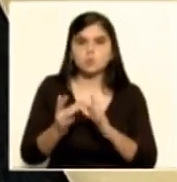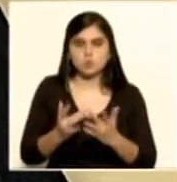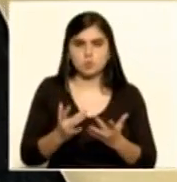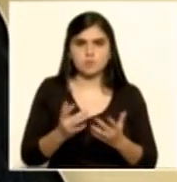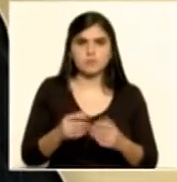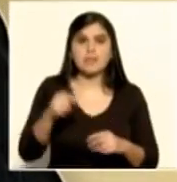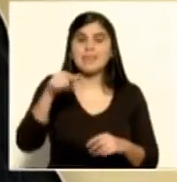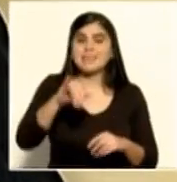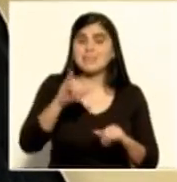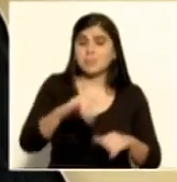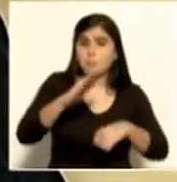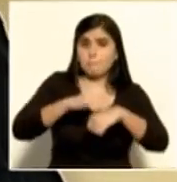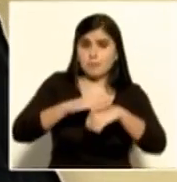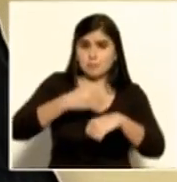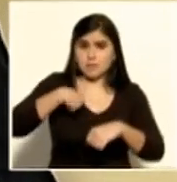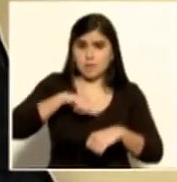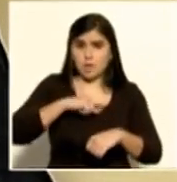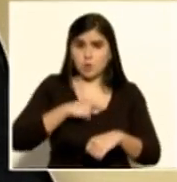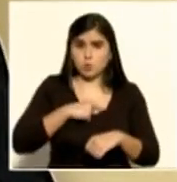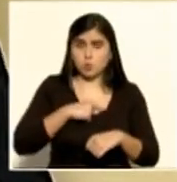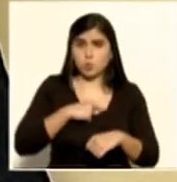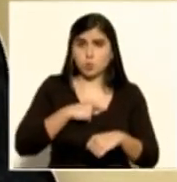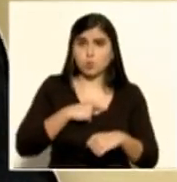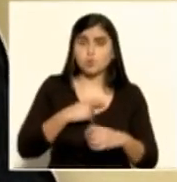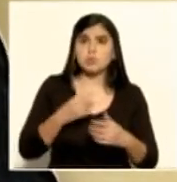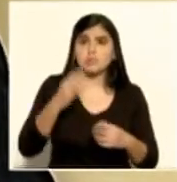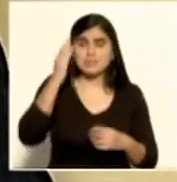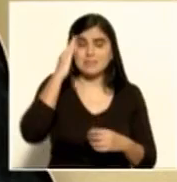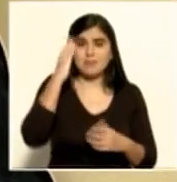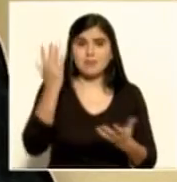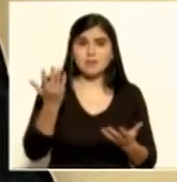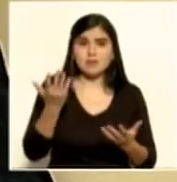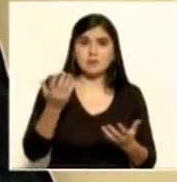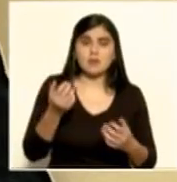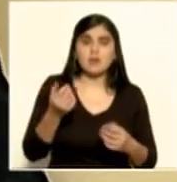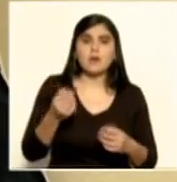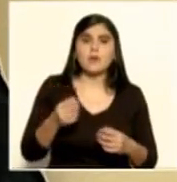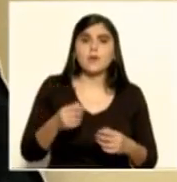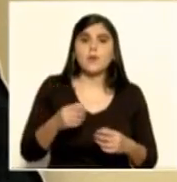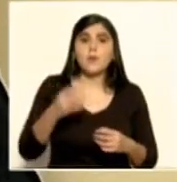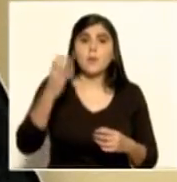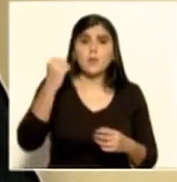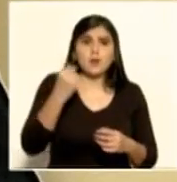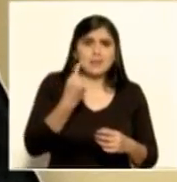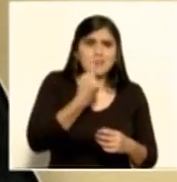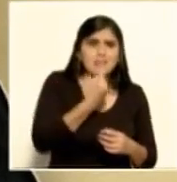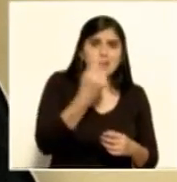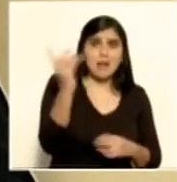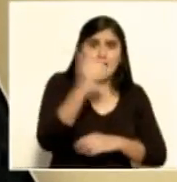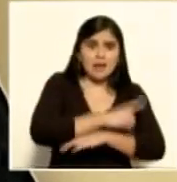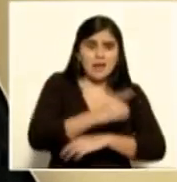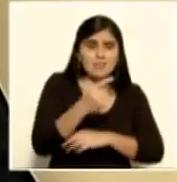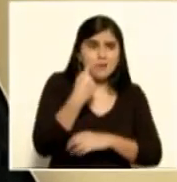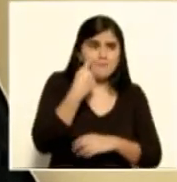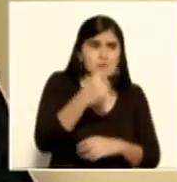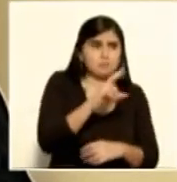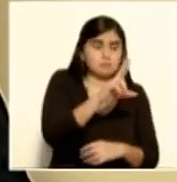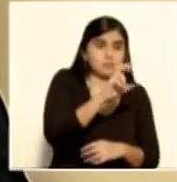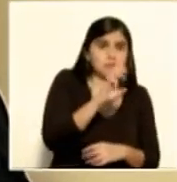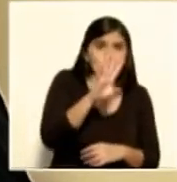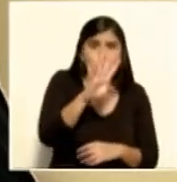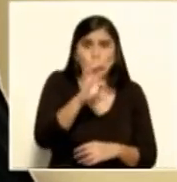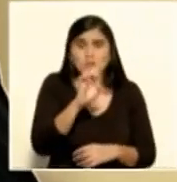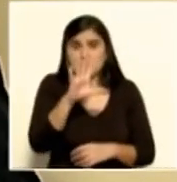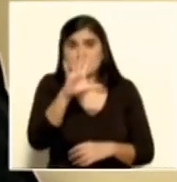que haya mucho más transmisiones. Como yo lo indicaba ayer, cada día que tenemos 300, 400, 500 casos, ese no es el número